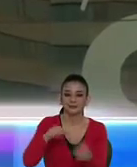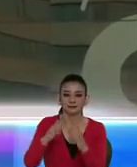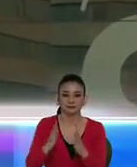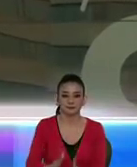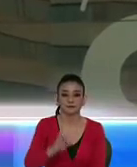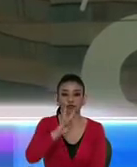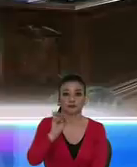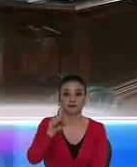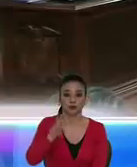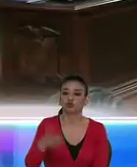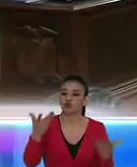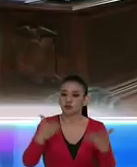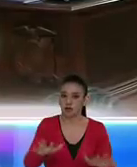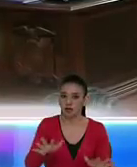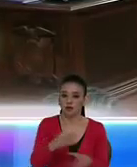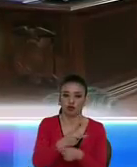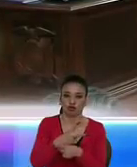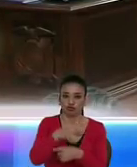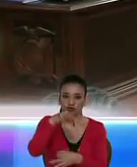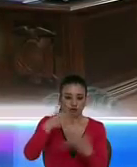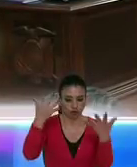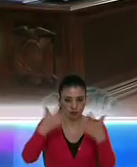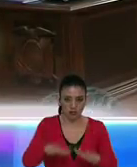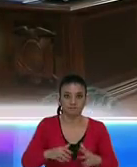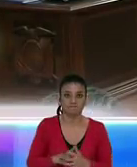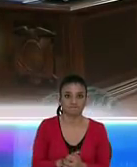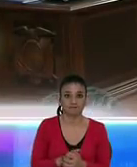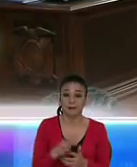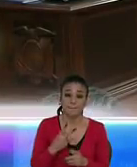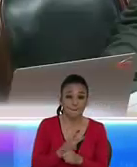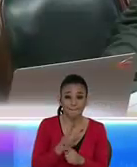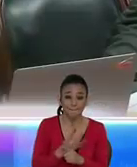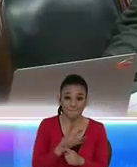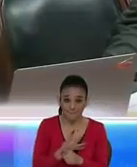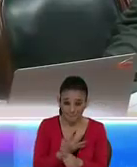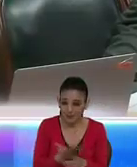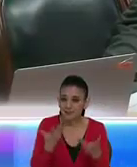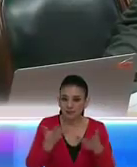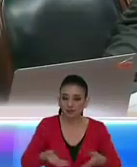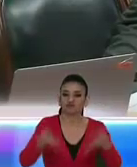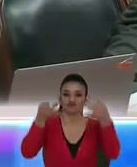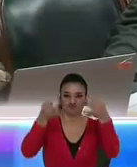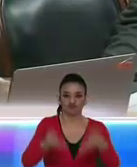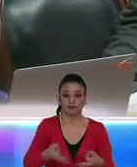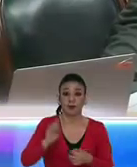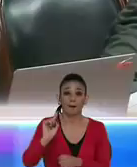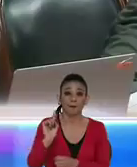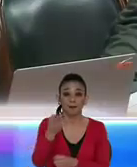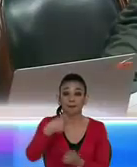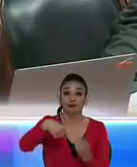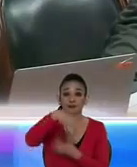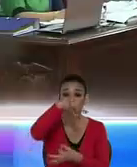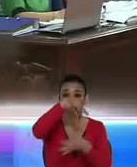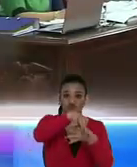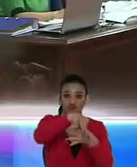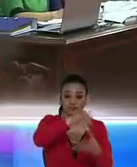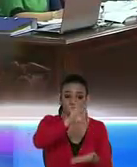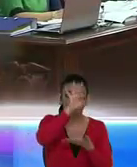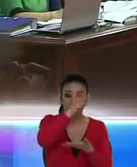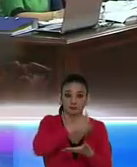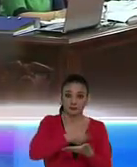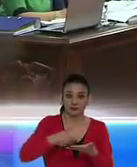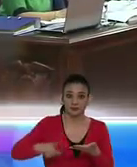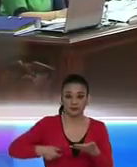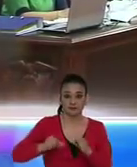competente. En ese caso, luego de 4 intentos, al final se conoce de manera certera que la primera vuelta en el caso de las presidenciales, legislativas